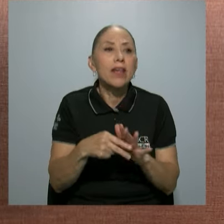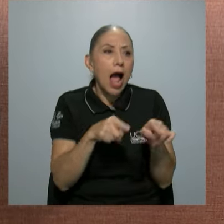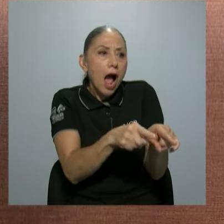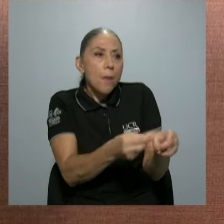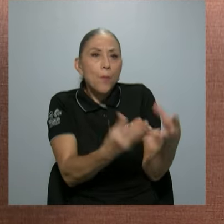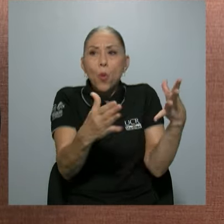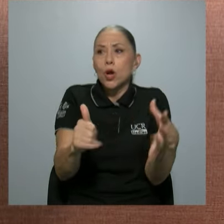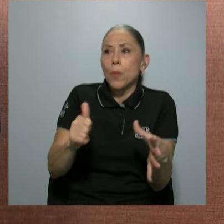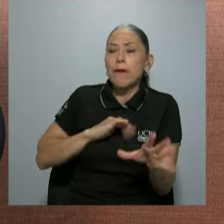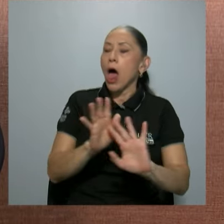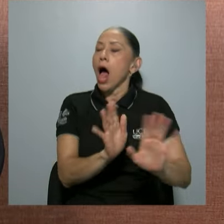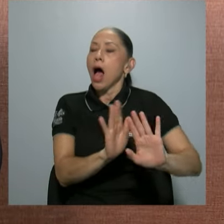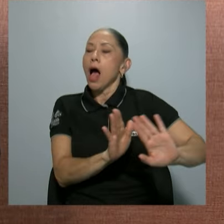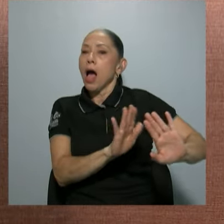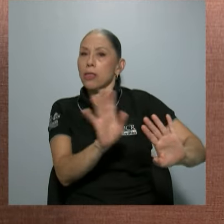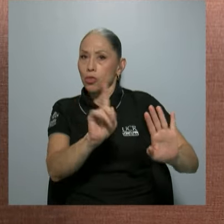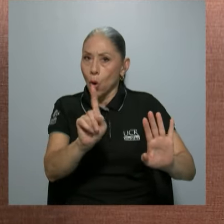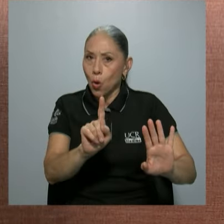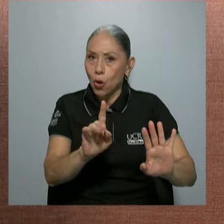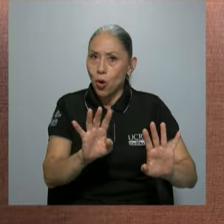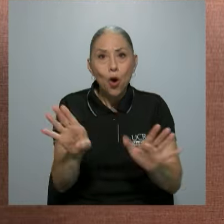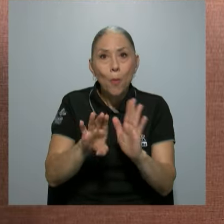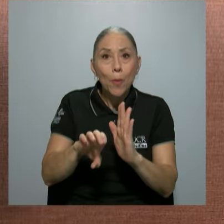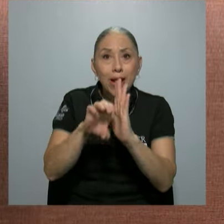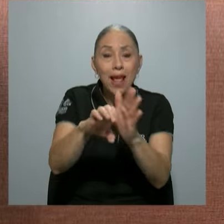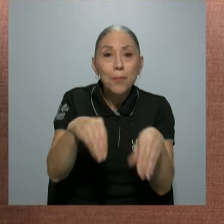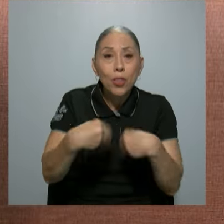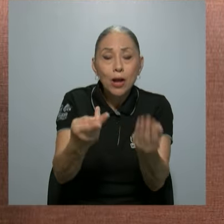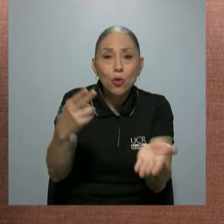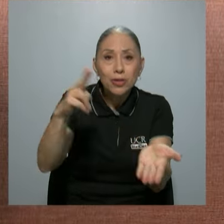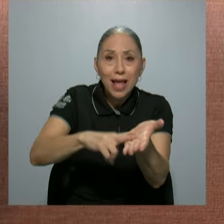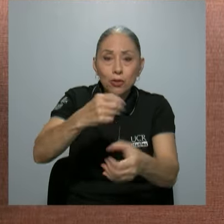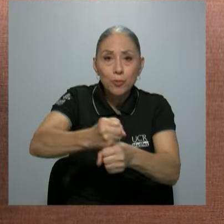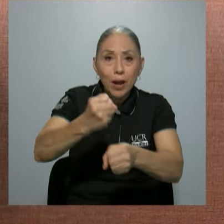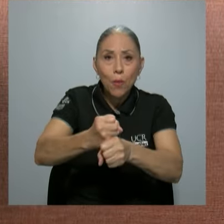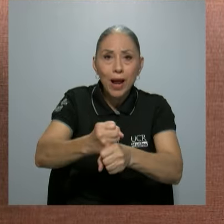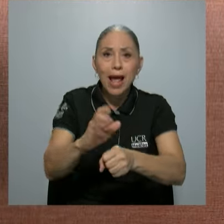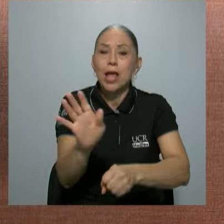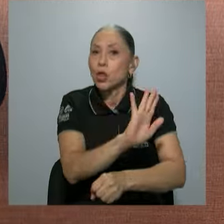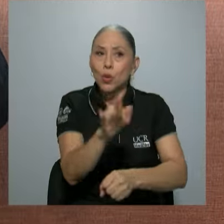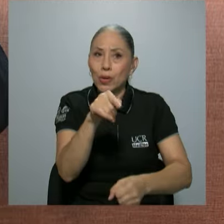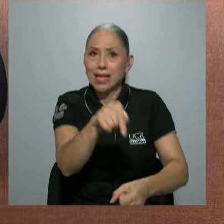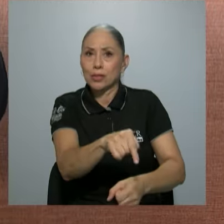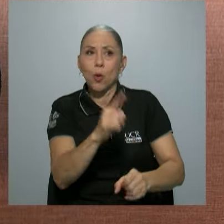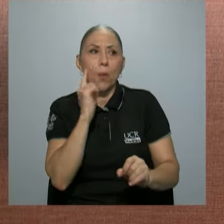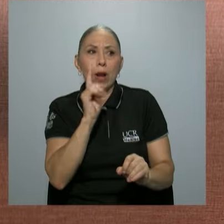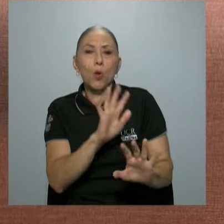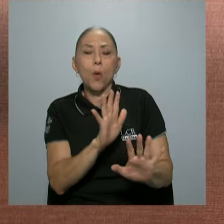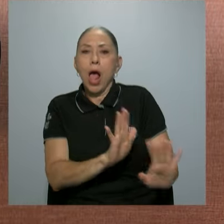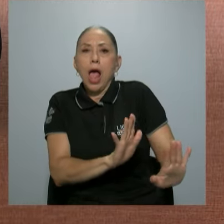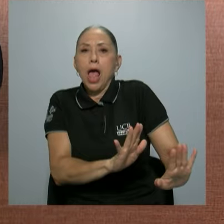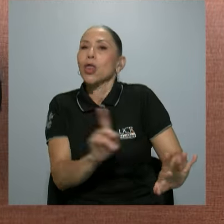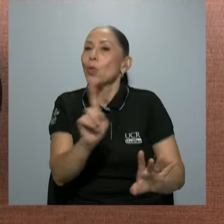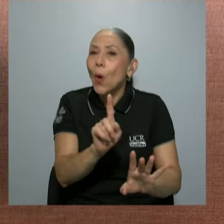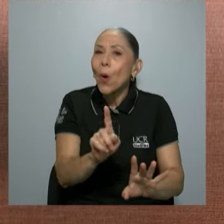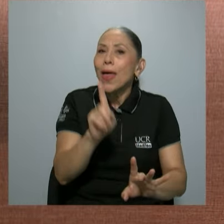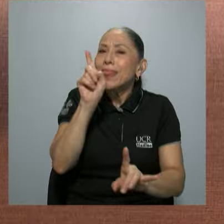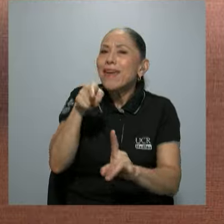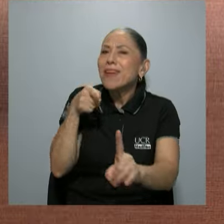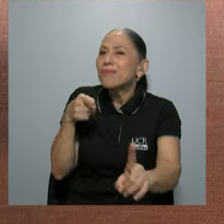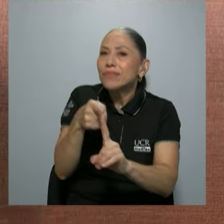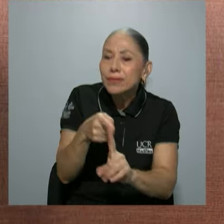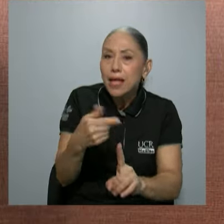público-privada, los mecanismos como la concesión de obra. El punto está en que hay que tener un